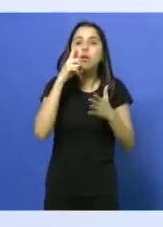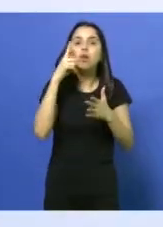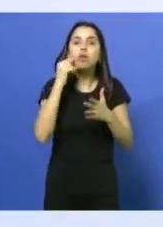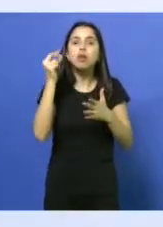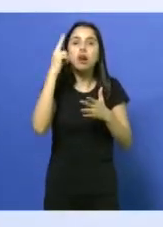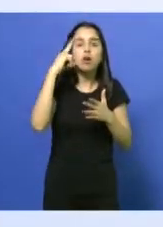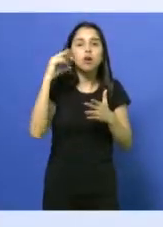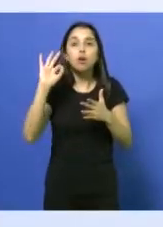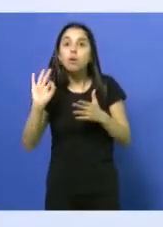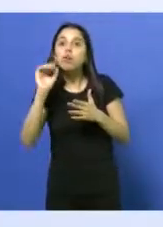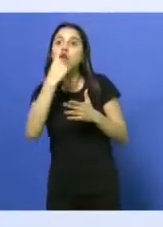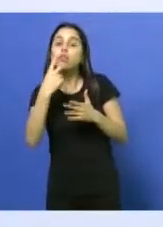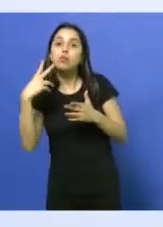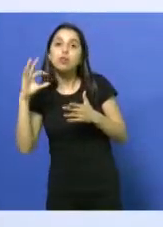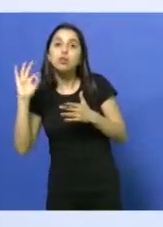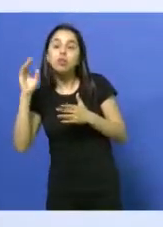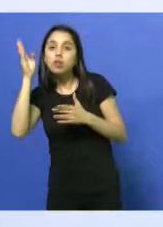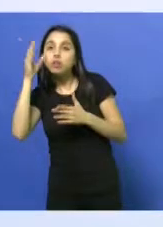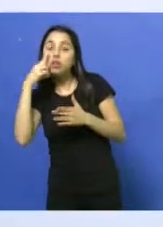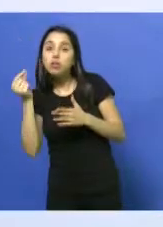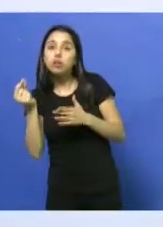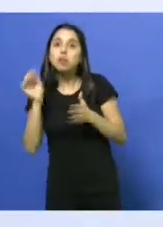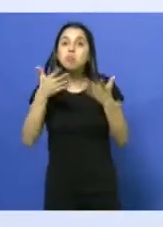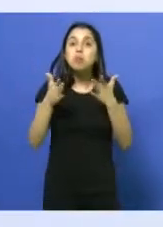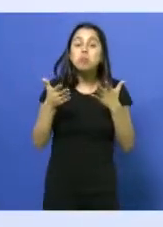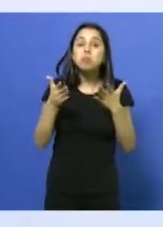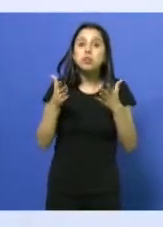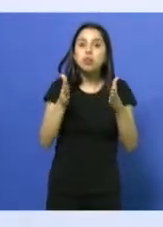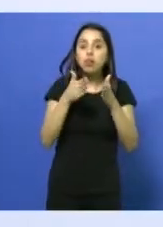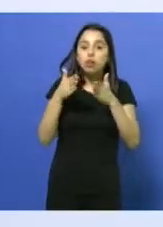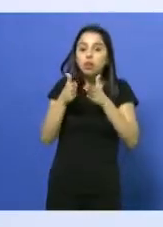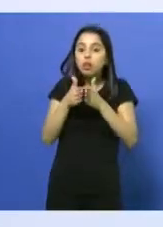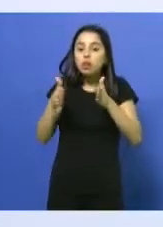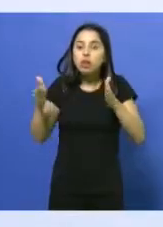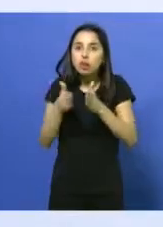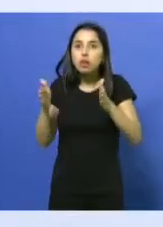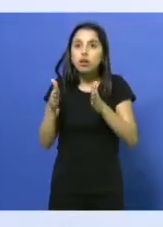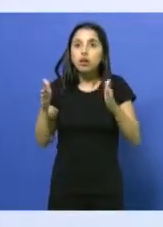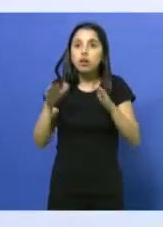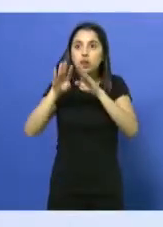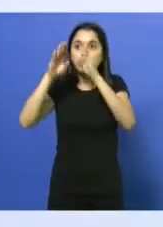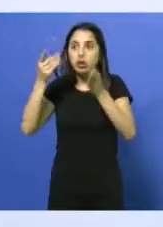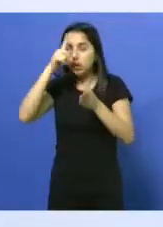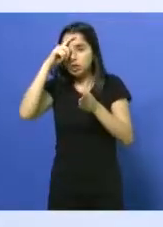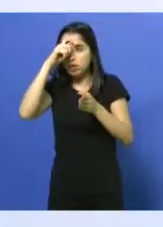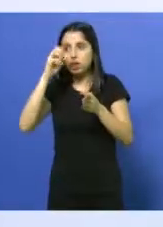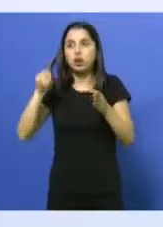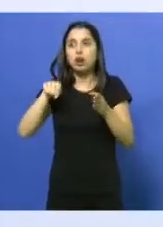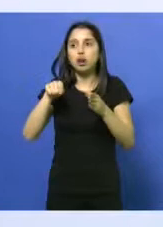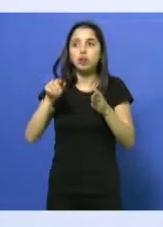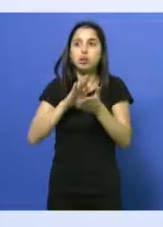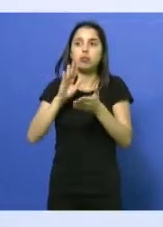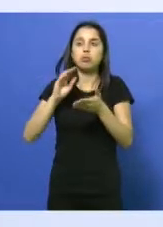desfasaje de 5 meses promedio en donde las clínicas tenemos que afrontar con capital de trabajo propio compromisos que los